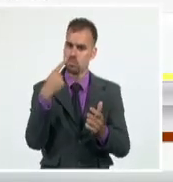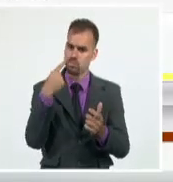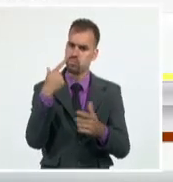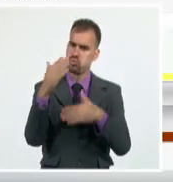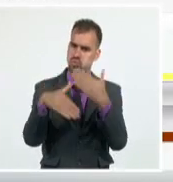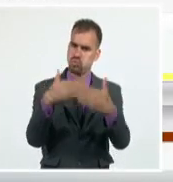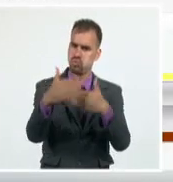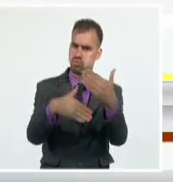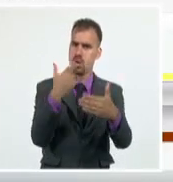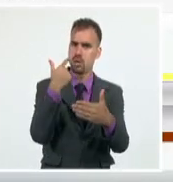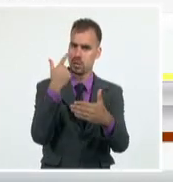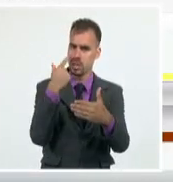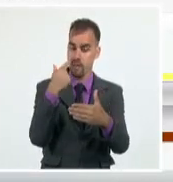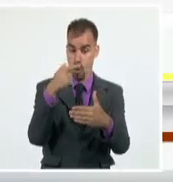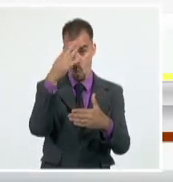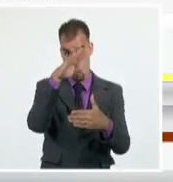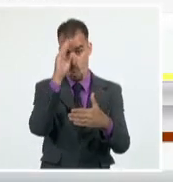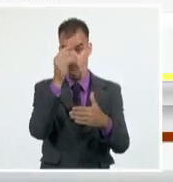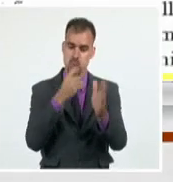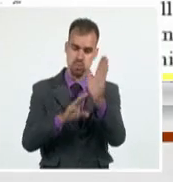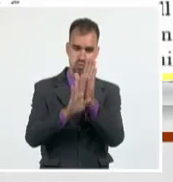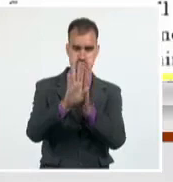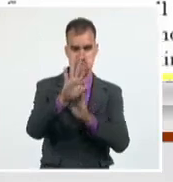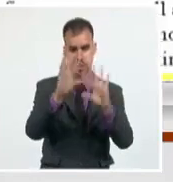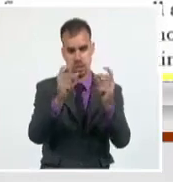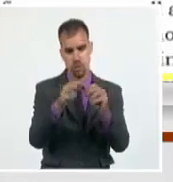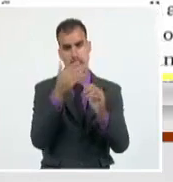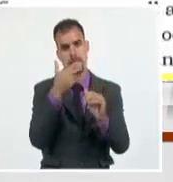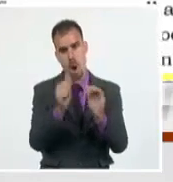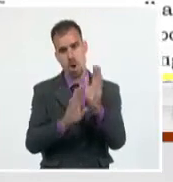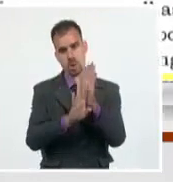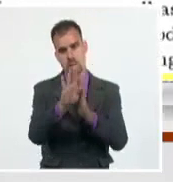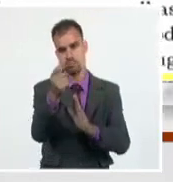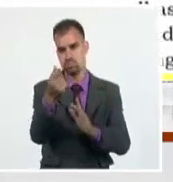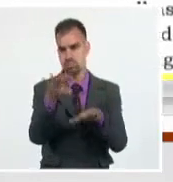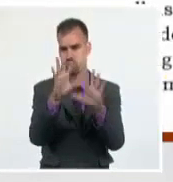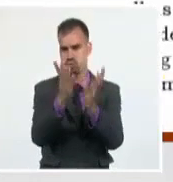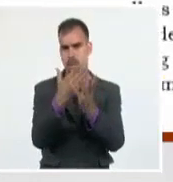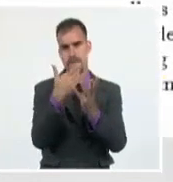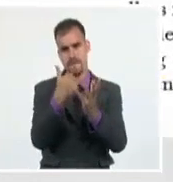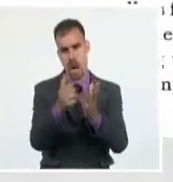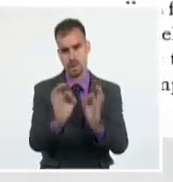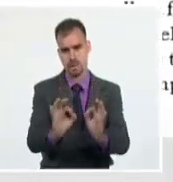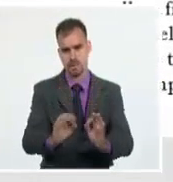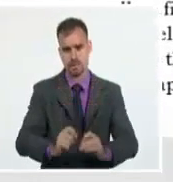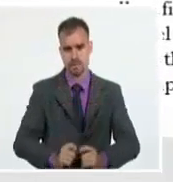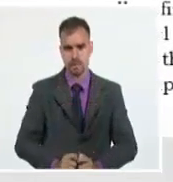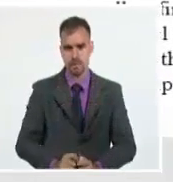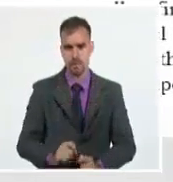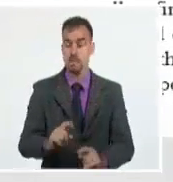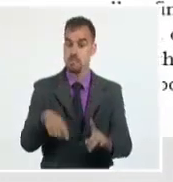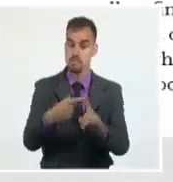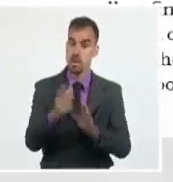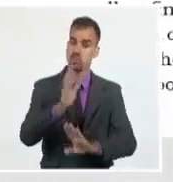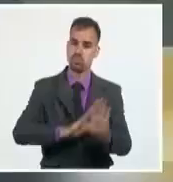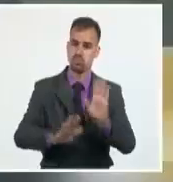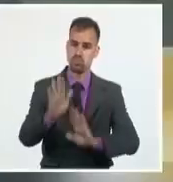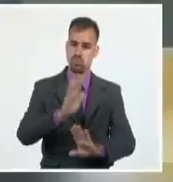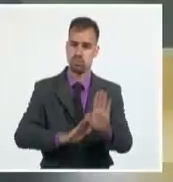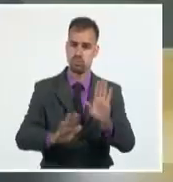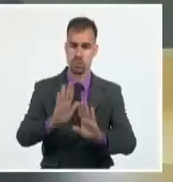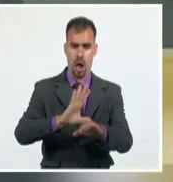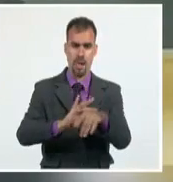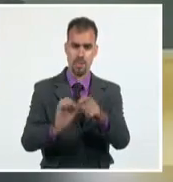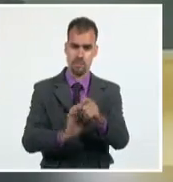resultados importantes en el desarrollo económico, en la mejoría de las condiciones de vida y en el enfrentamiento eficaz a la